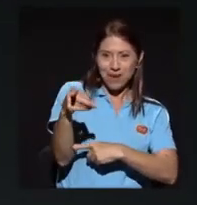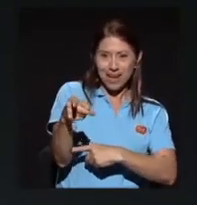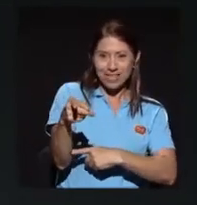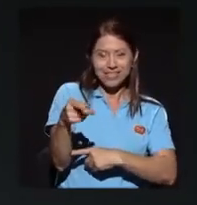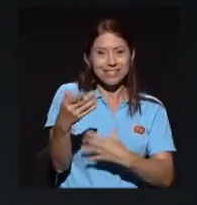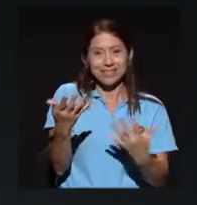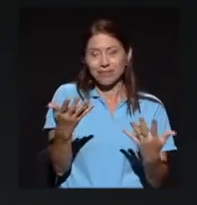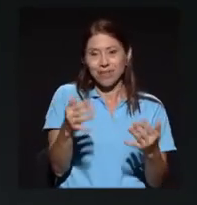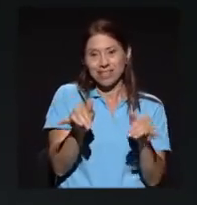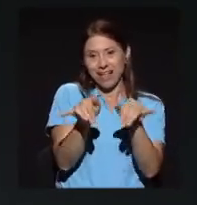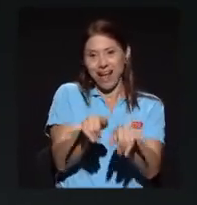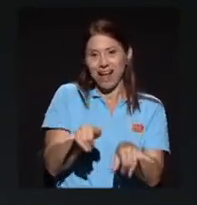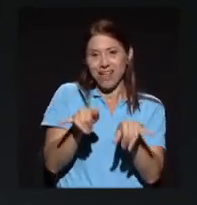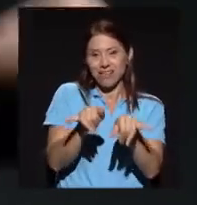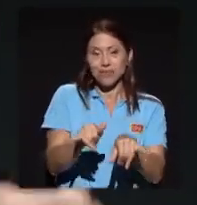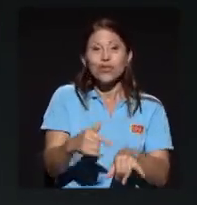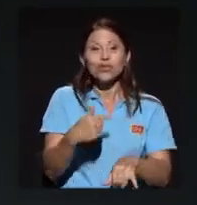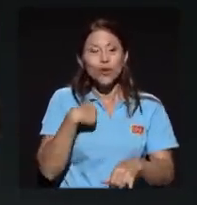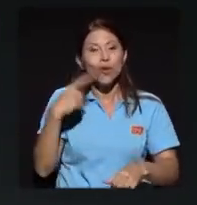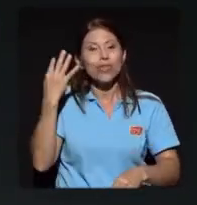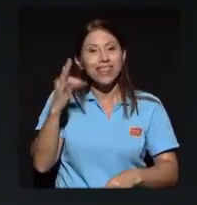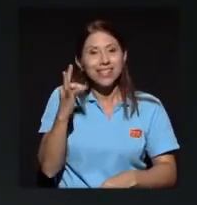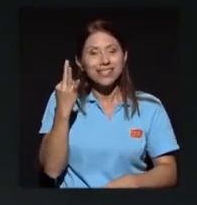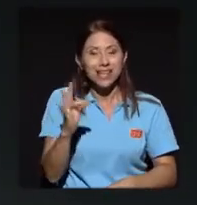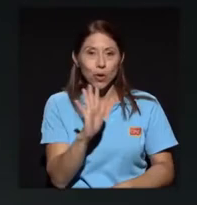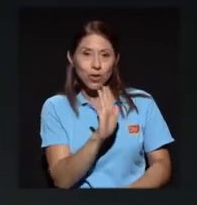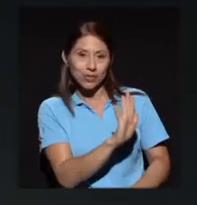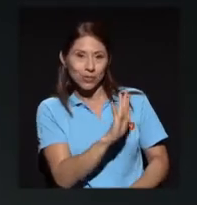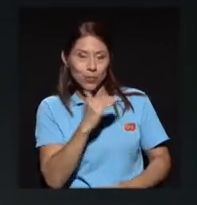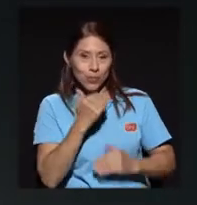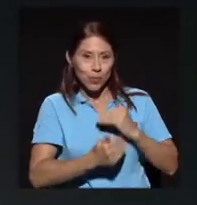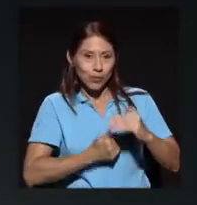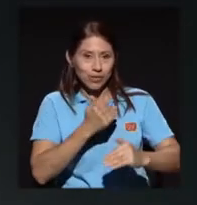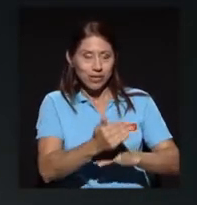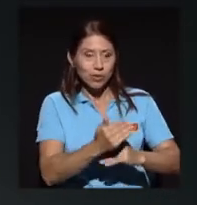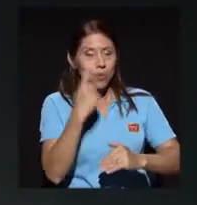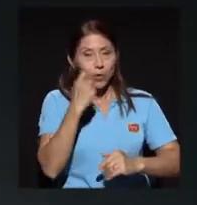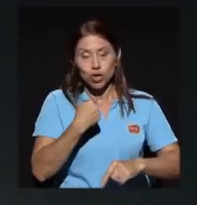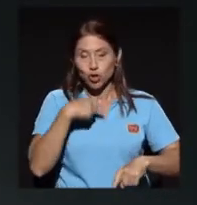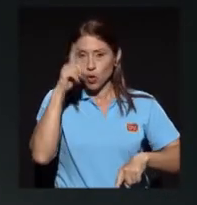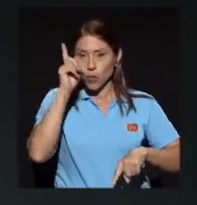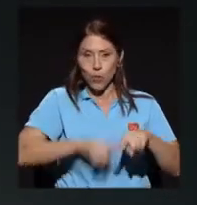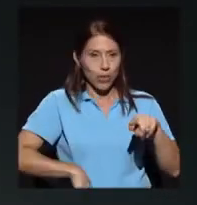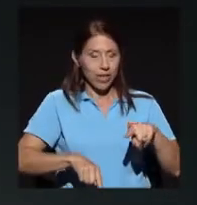ese proceso, porque yo no les podía abrir los ojos o abrir